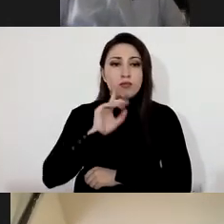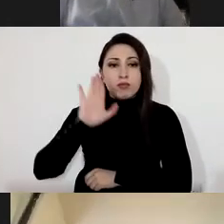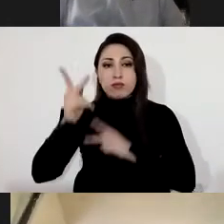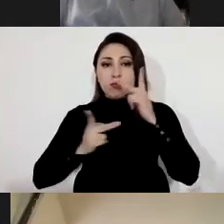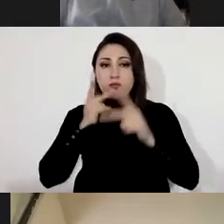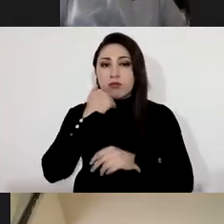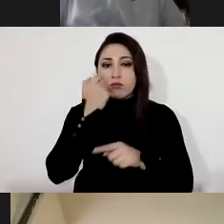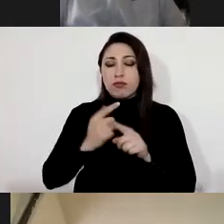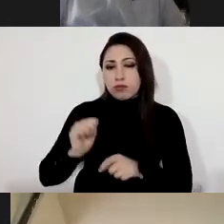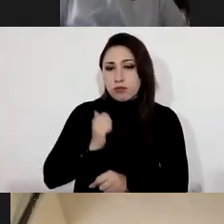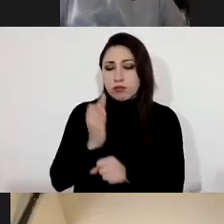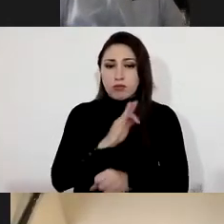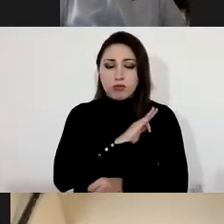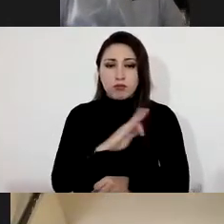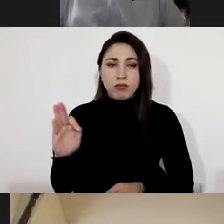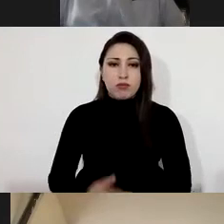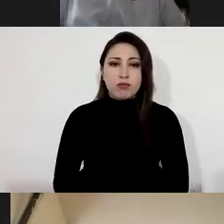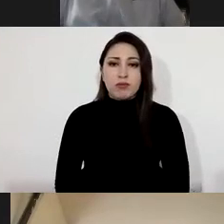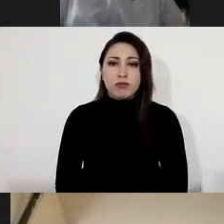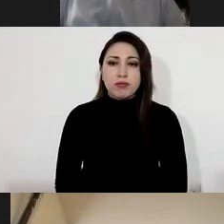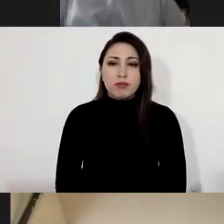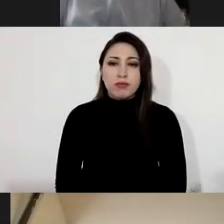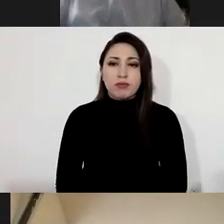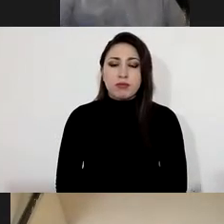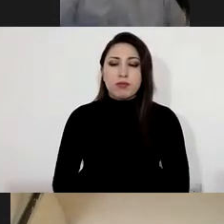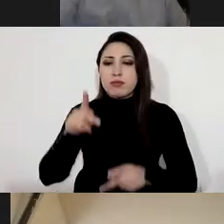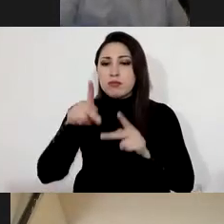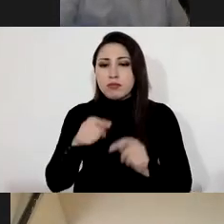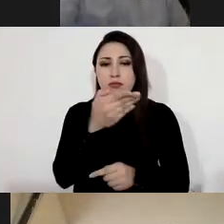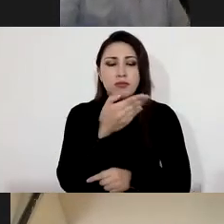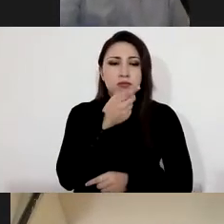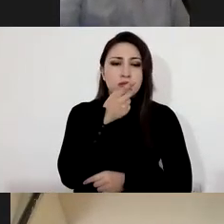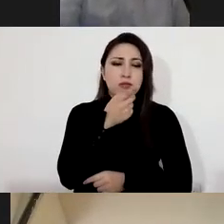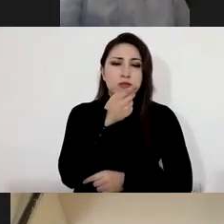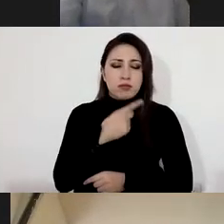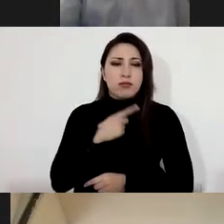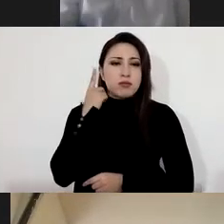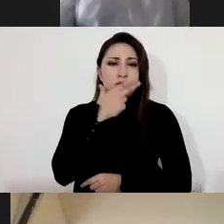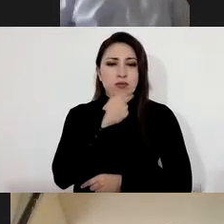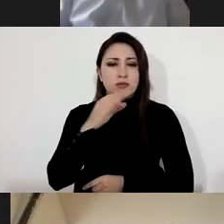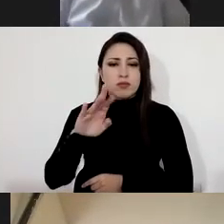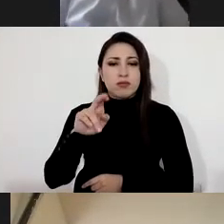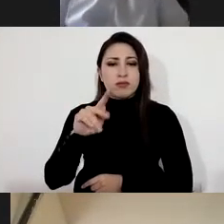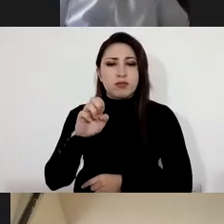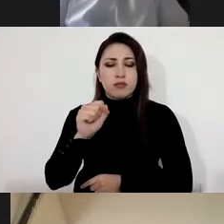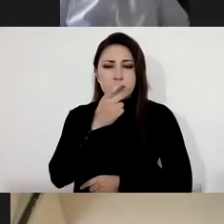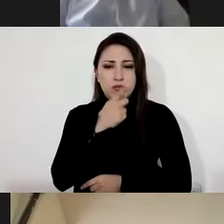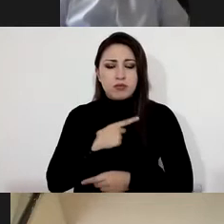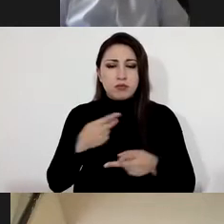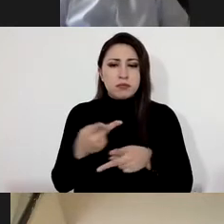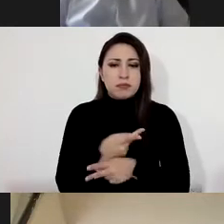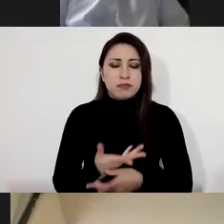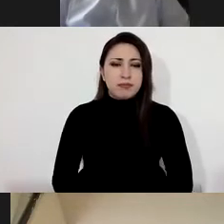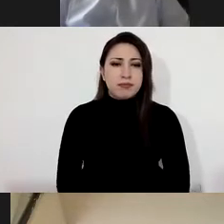en este momento. Presidente. Diputado Fuentes, por favor, tiene el uso de la palabra. Nada más